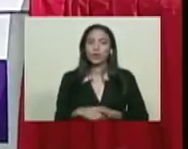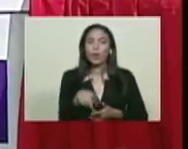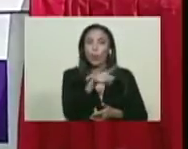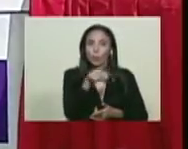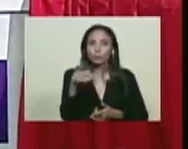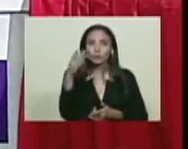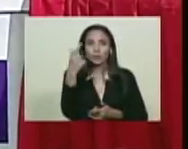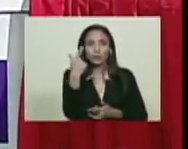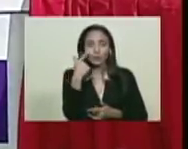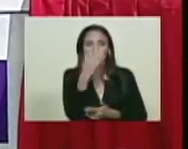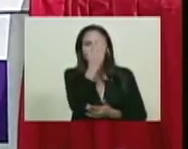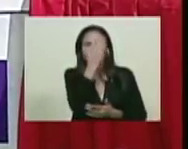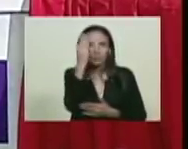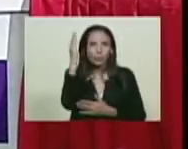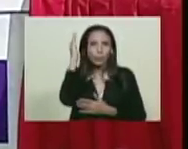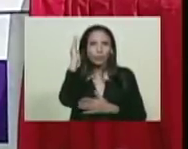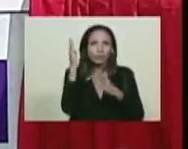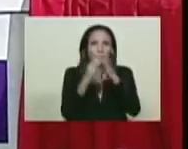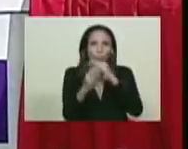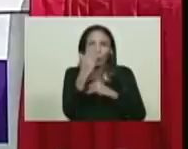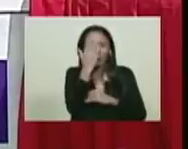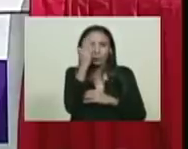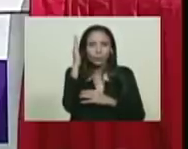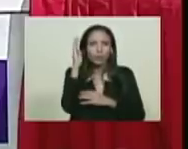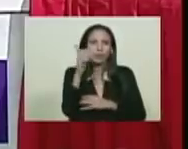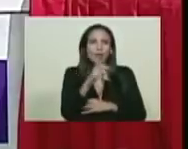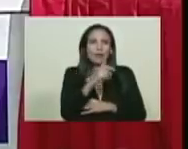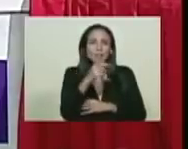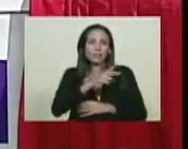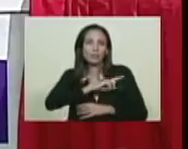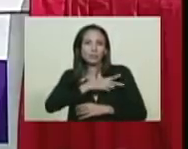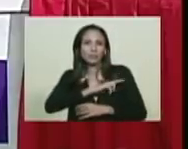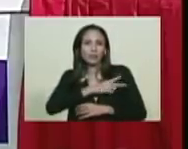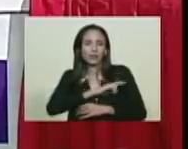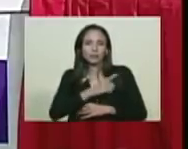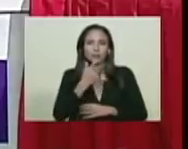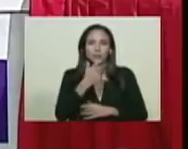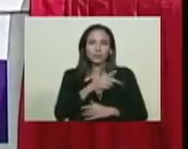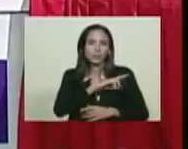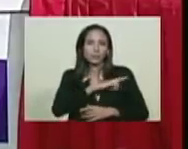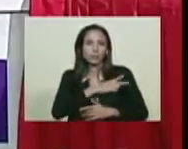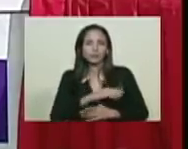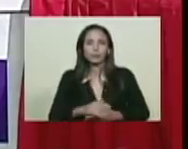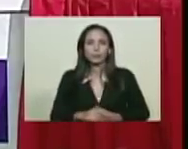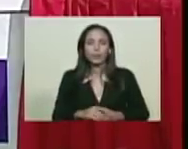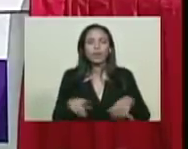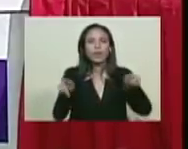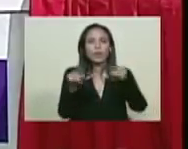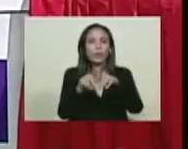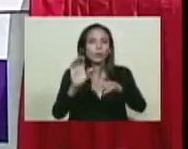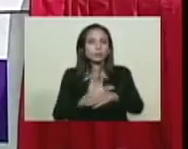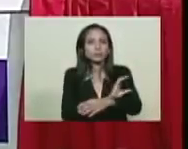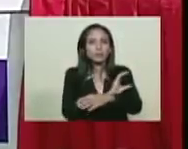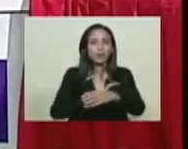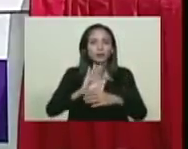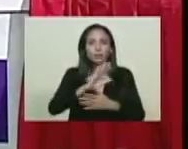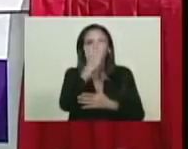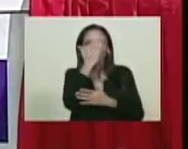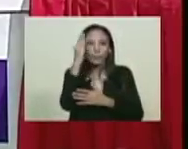la hipocresía y la falsedad, como dice aquella canción. La hipocresía y